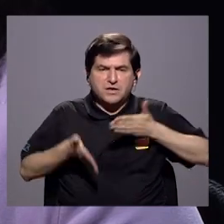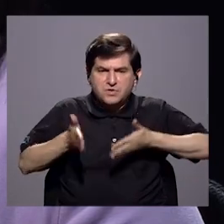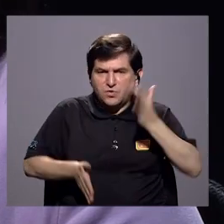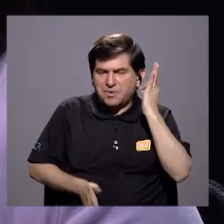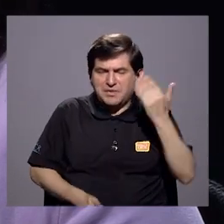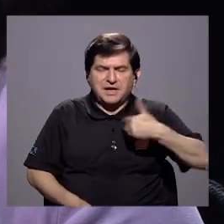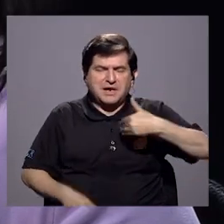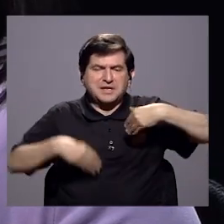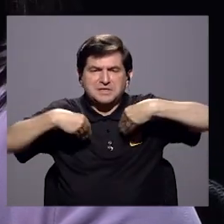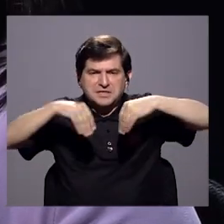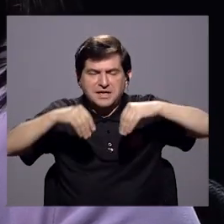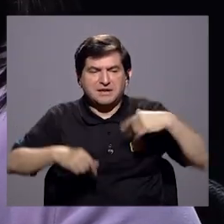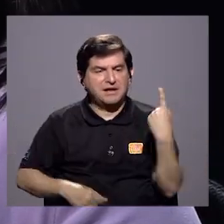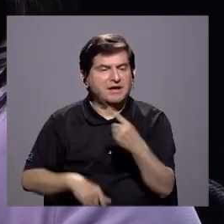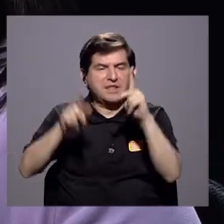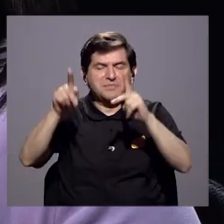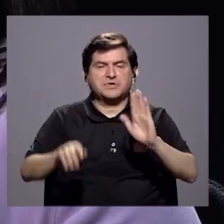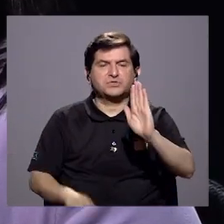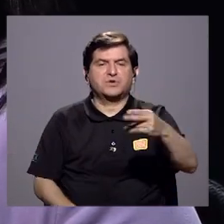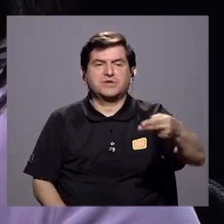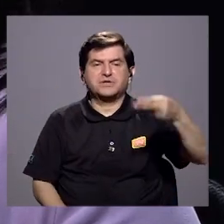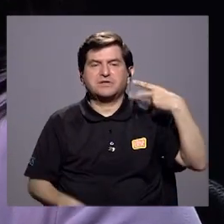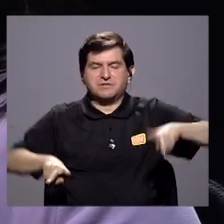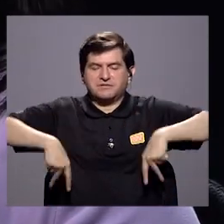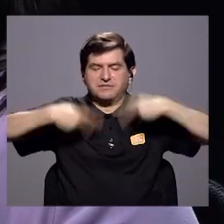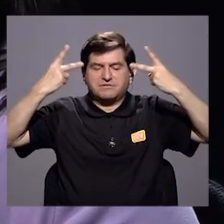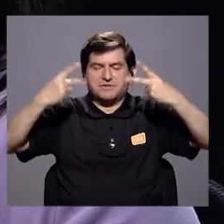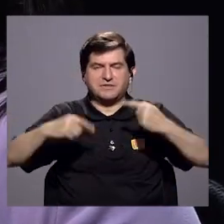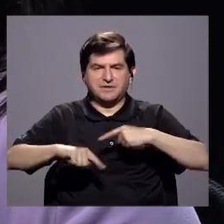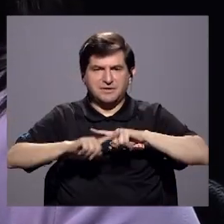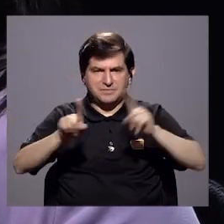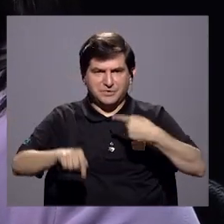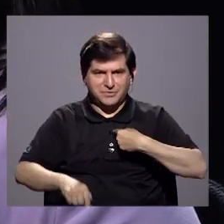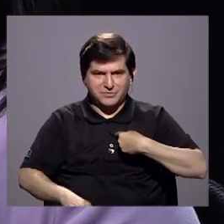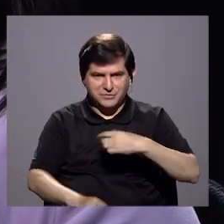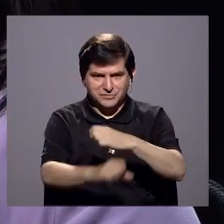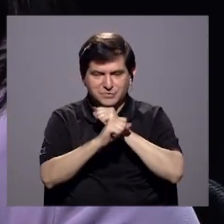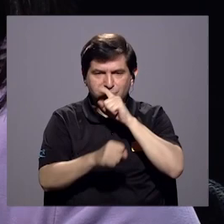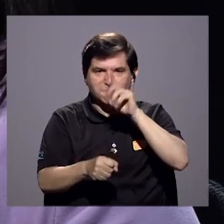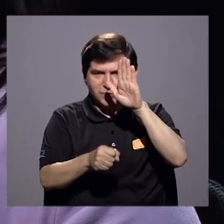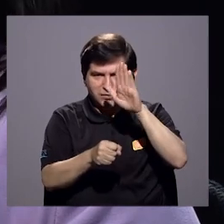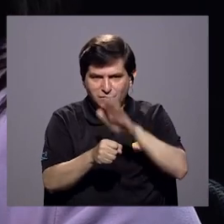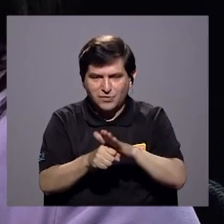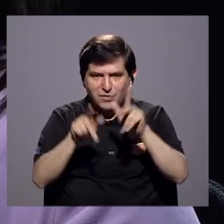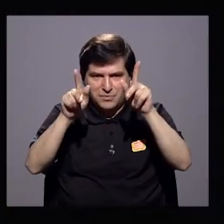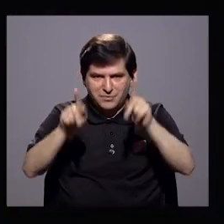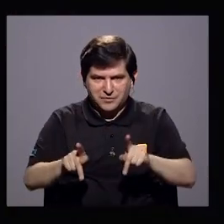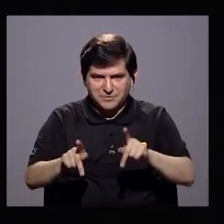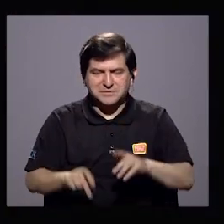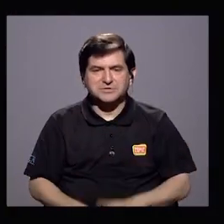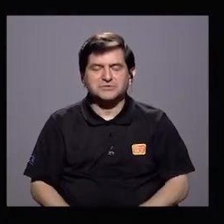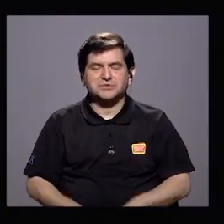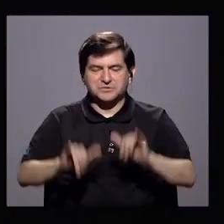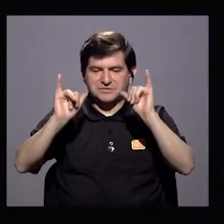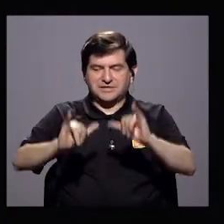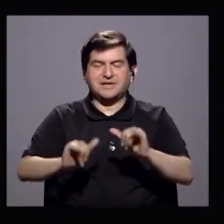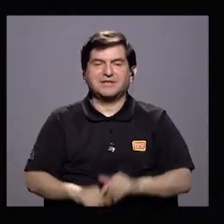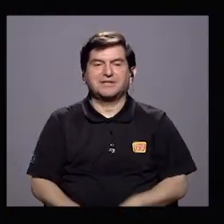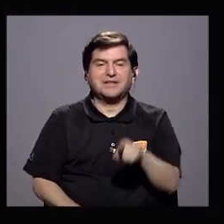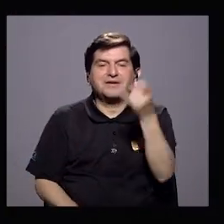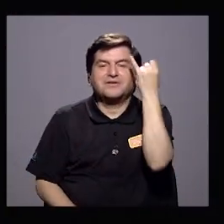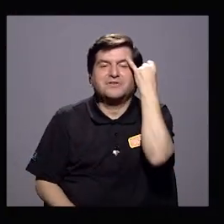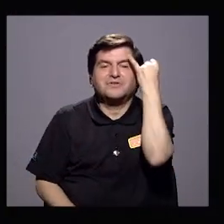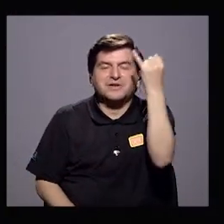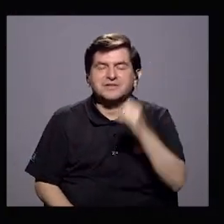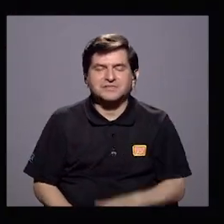tiene una tienda. Cada quien tendrá su historia de vida. Lo que sí le puedo asegurar es que la gente comprometida está a bordo. Me quedo con ese barrido